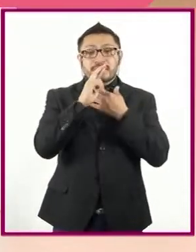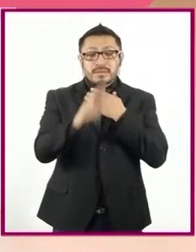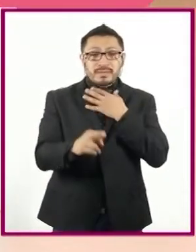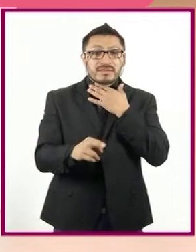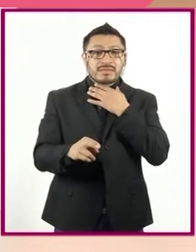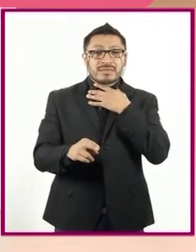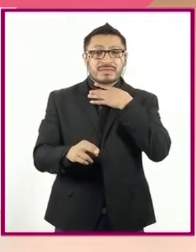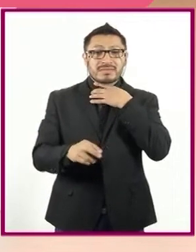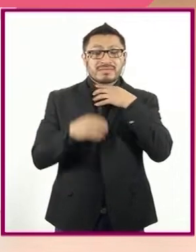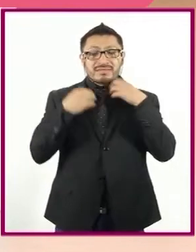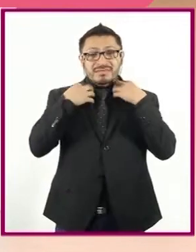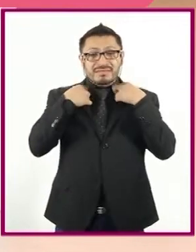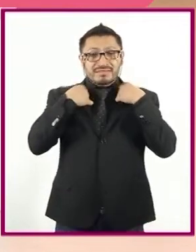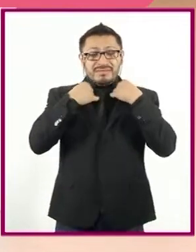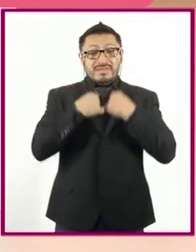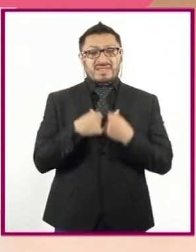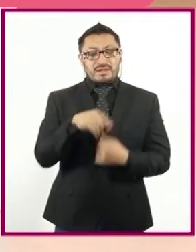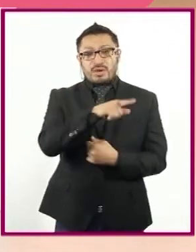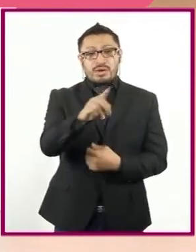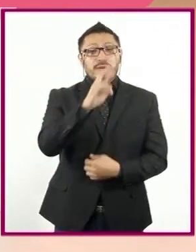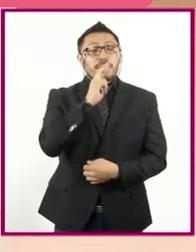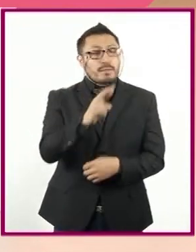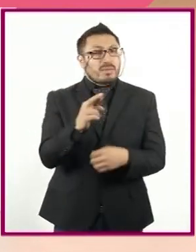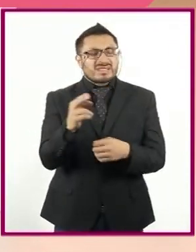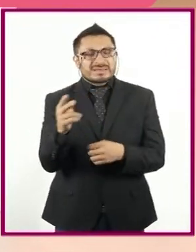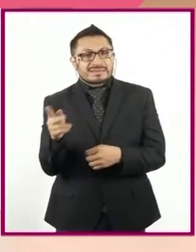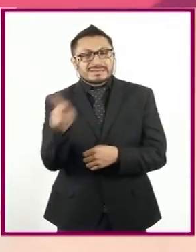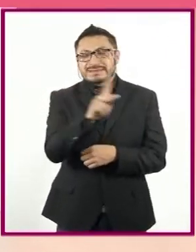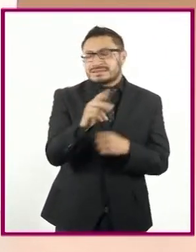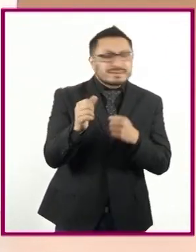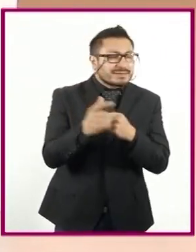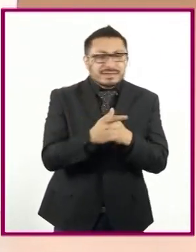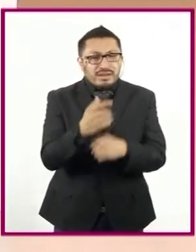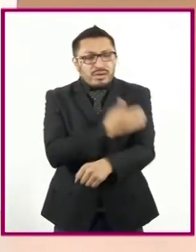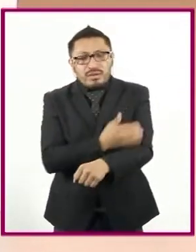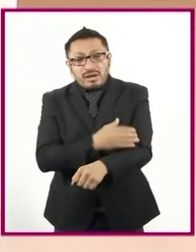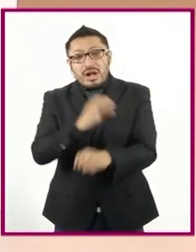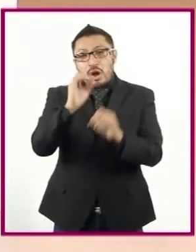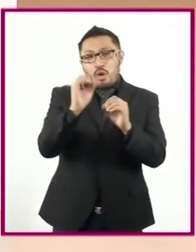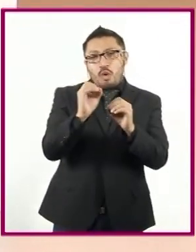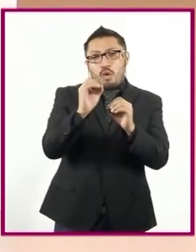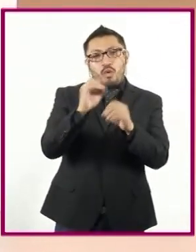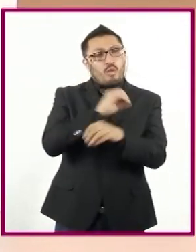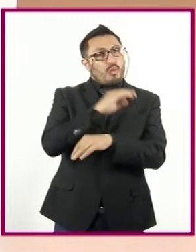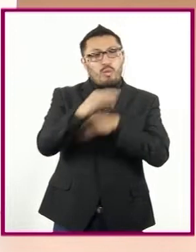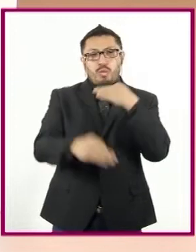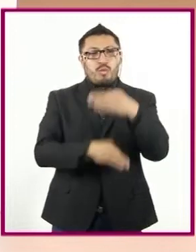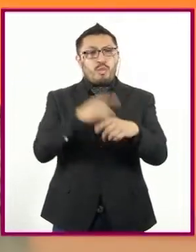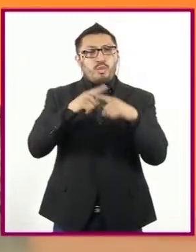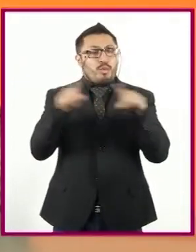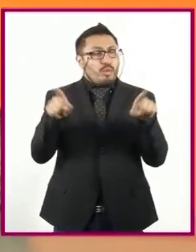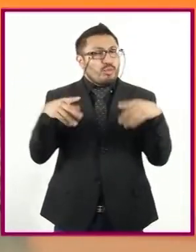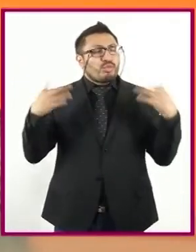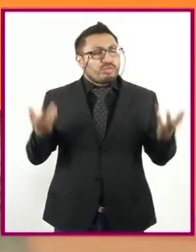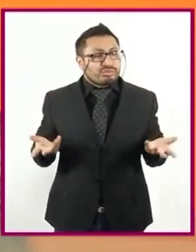coincidieron con alguna de sus compañeros o fueron totalmente diferentes a las de ellos?